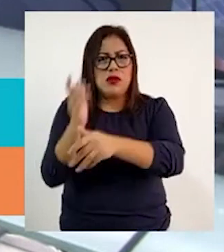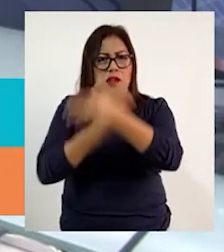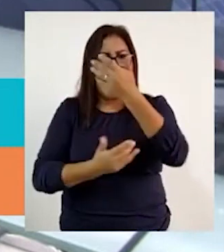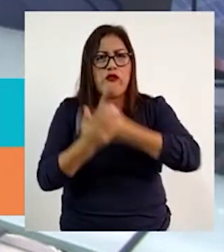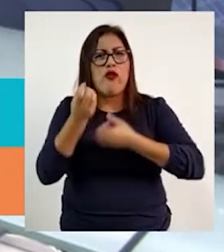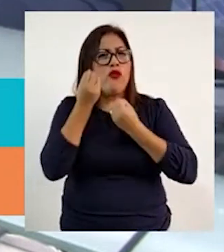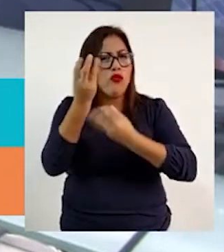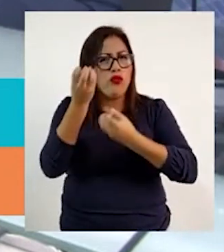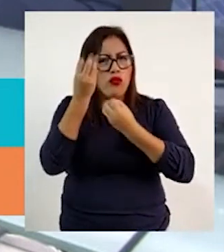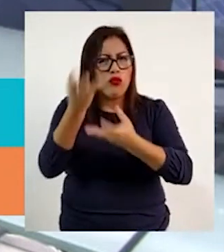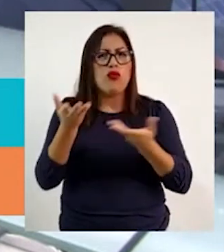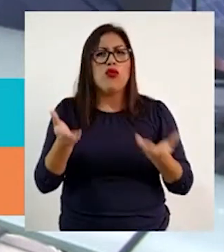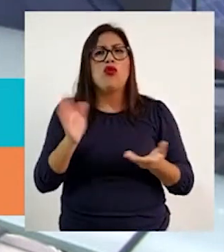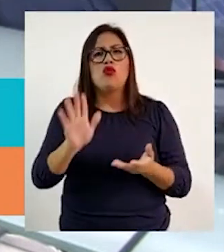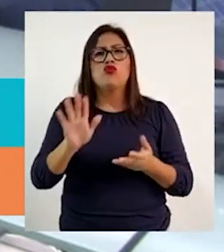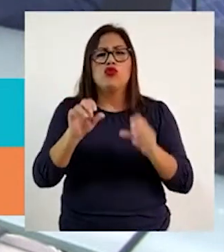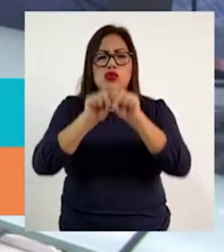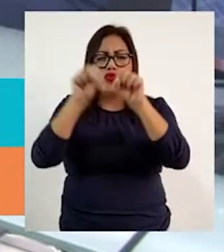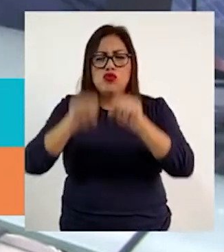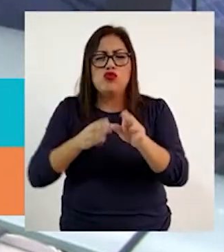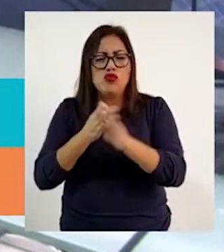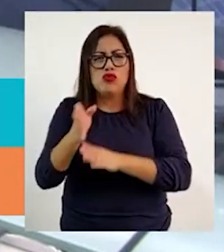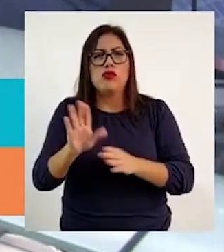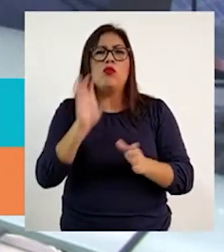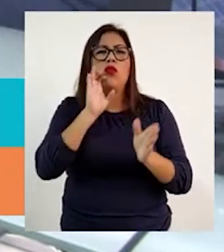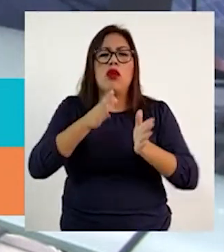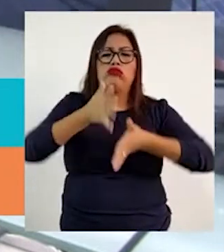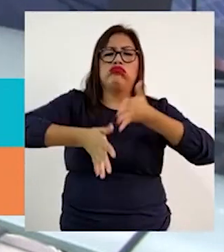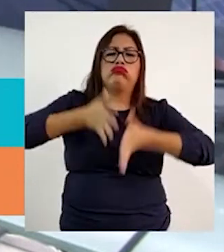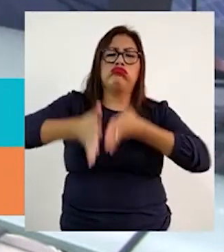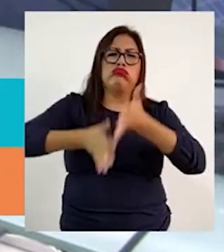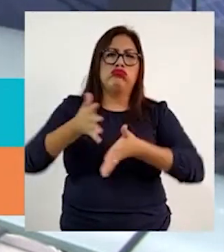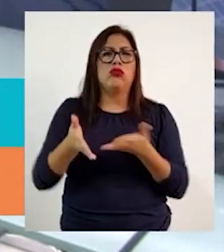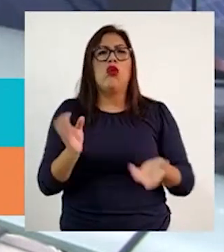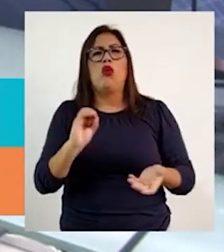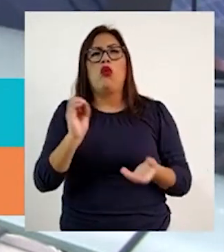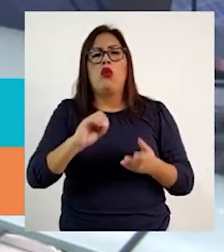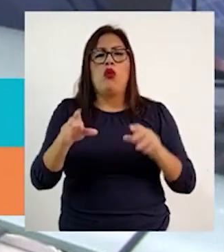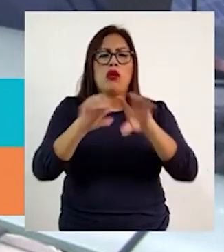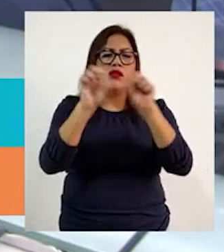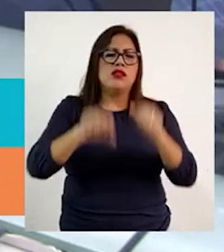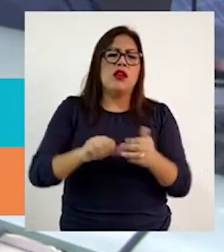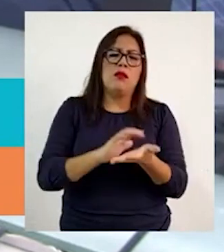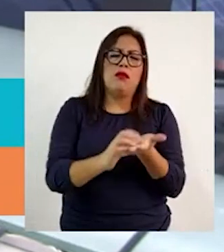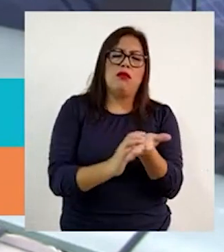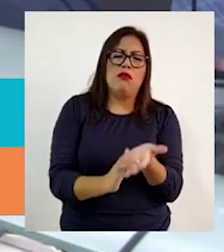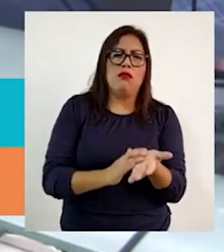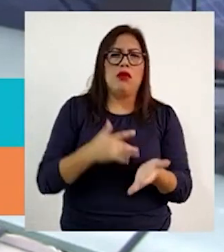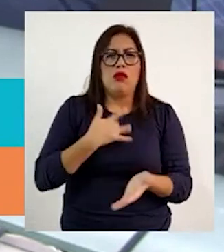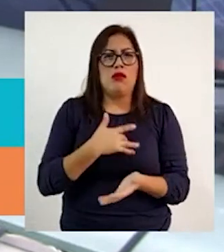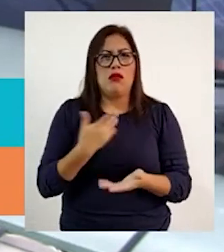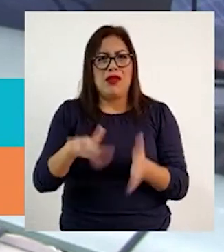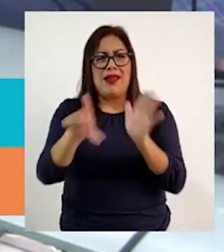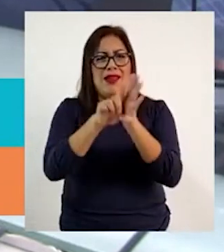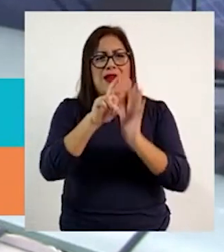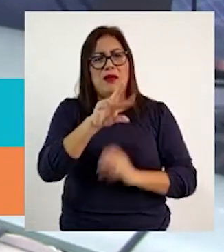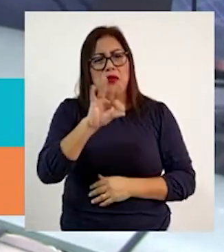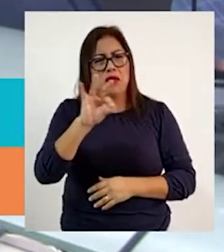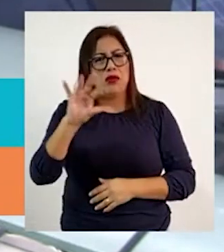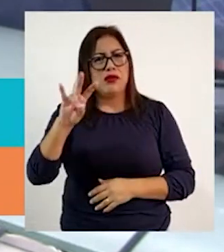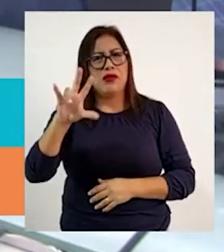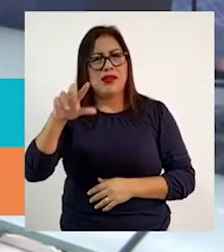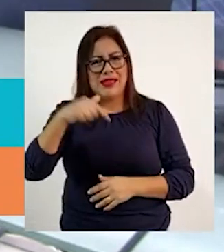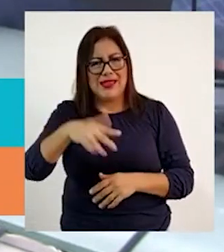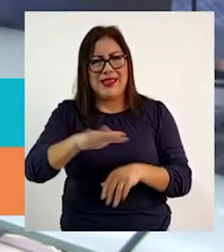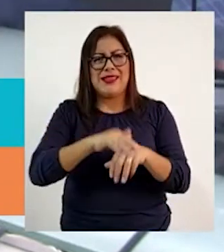información en el sistema, por ejemplo, en lengua de señas o el sistema braille. Eso ya está en la ley 29.973,